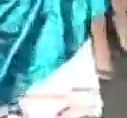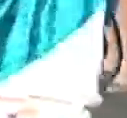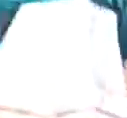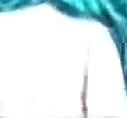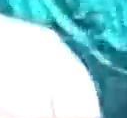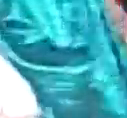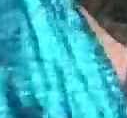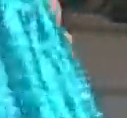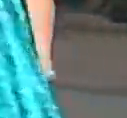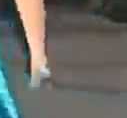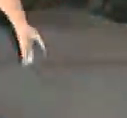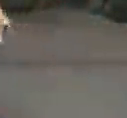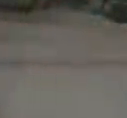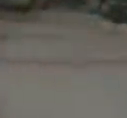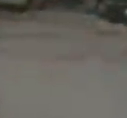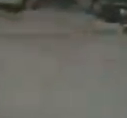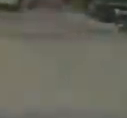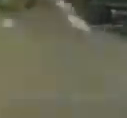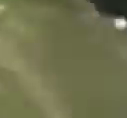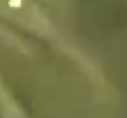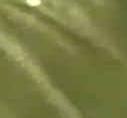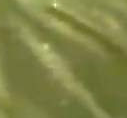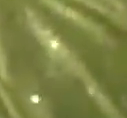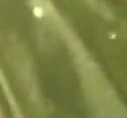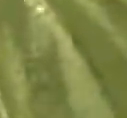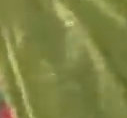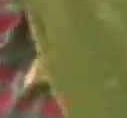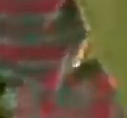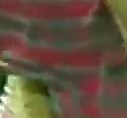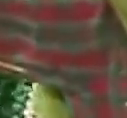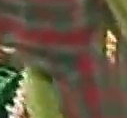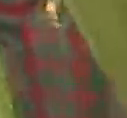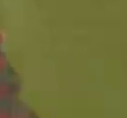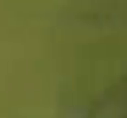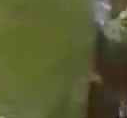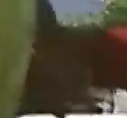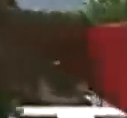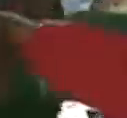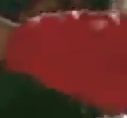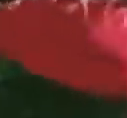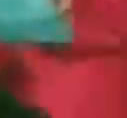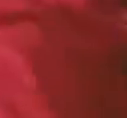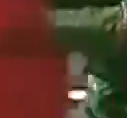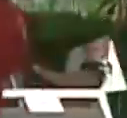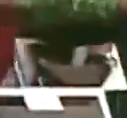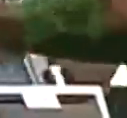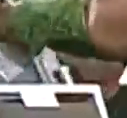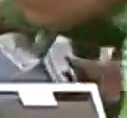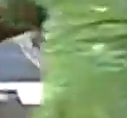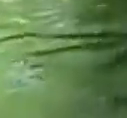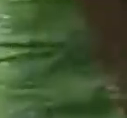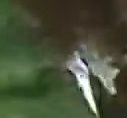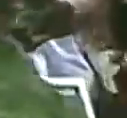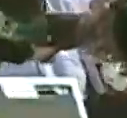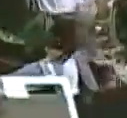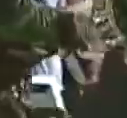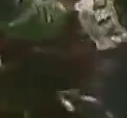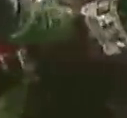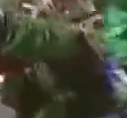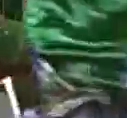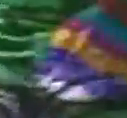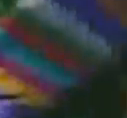Toda esta tierra y toda esta tierra es venezolana. Guayana es, Guayana